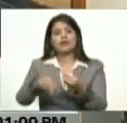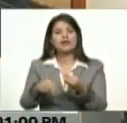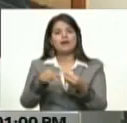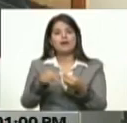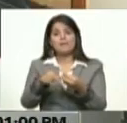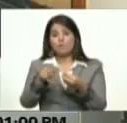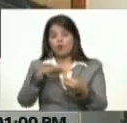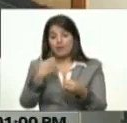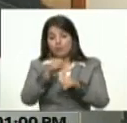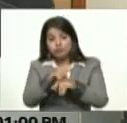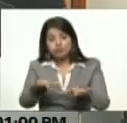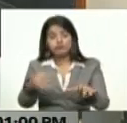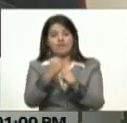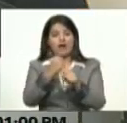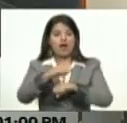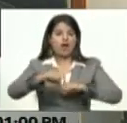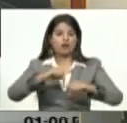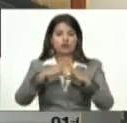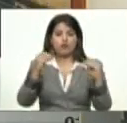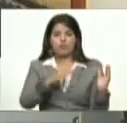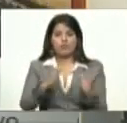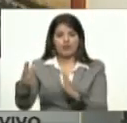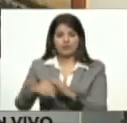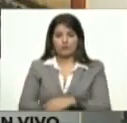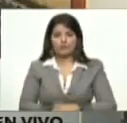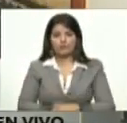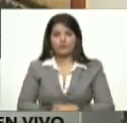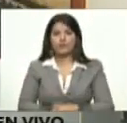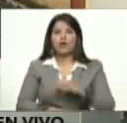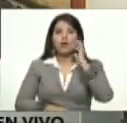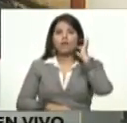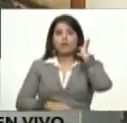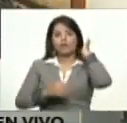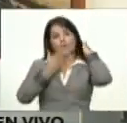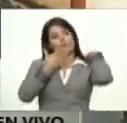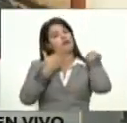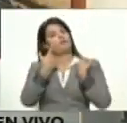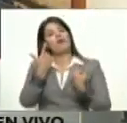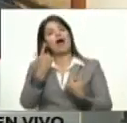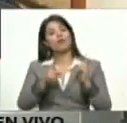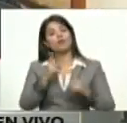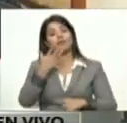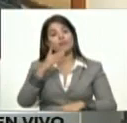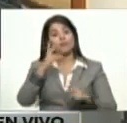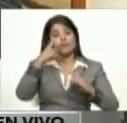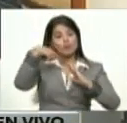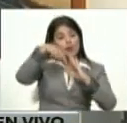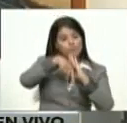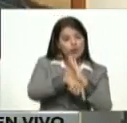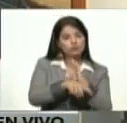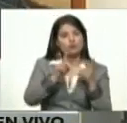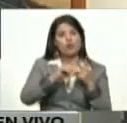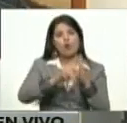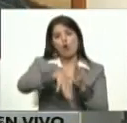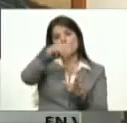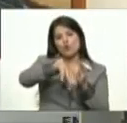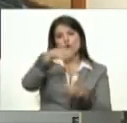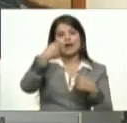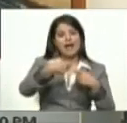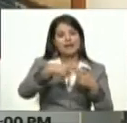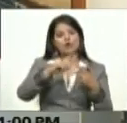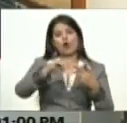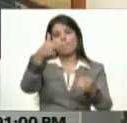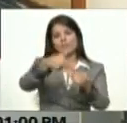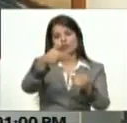aguas abajo en sus distintas fases. Aquellas fases que son cercanas, pues, a la exploración y explotación del gas, del